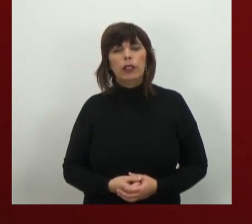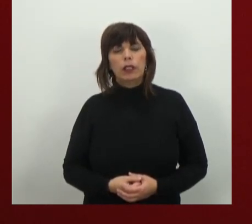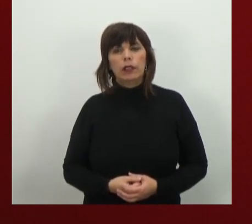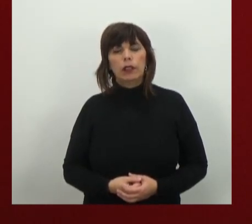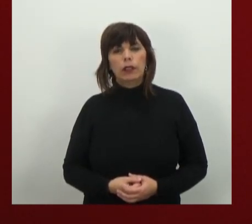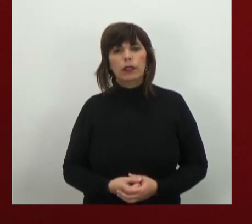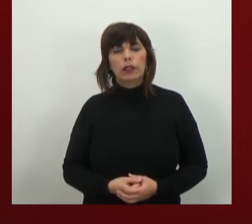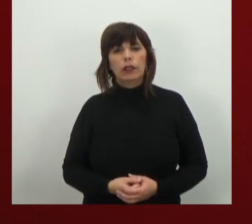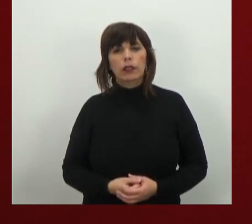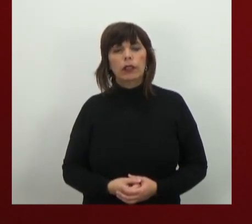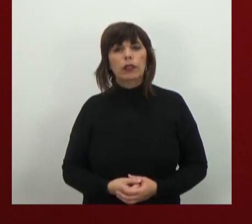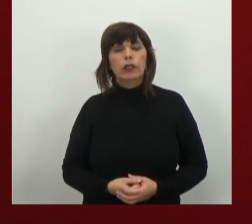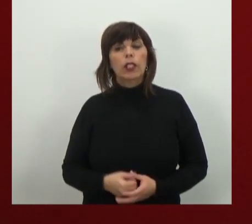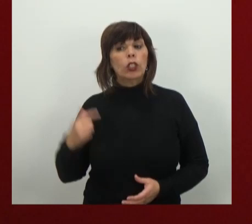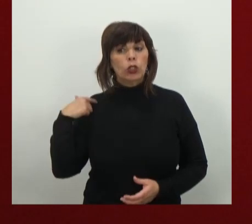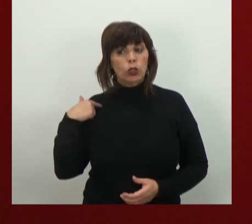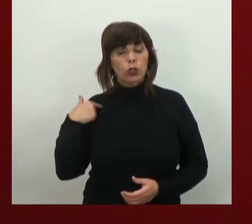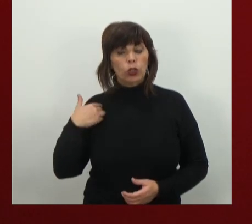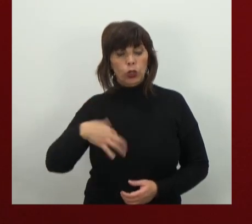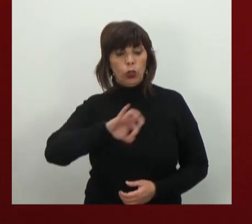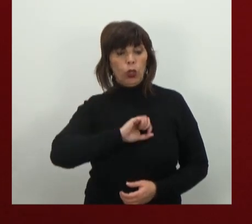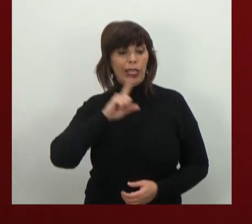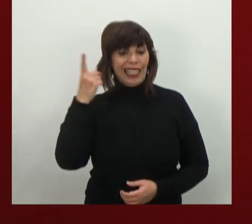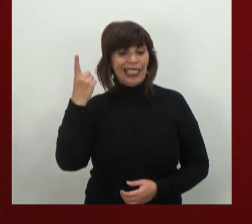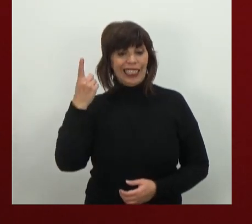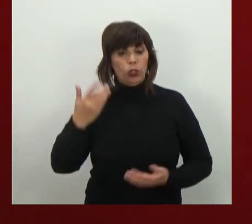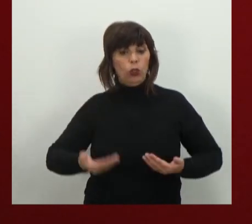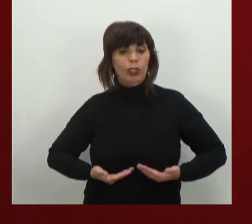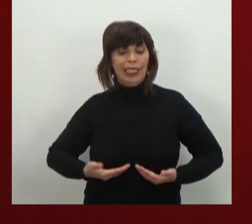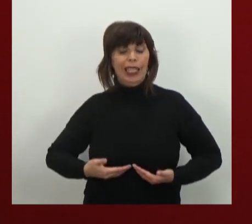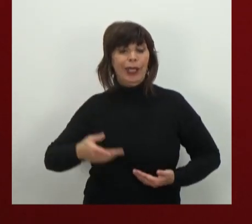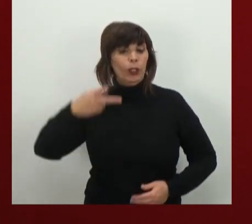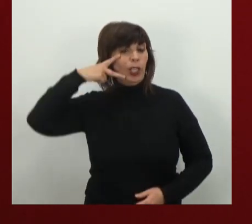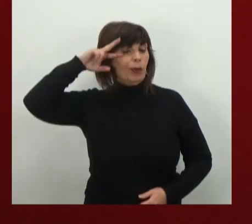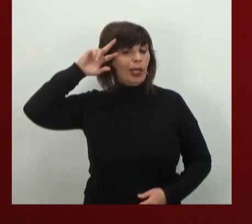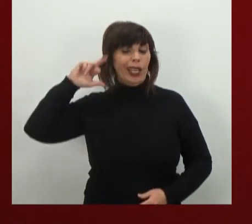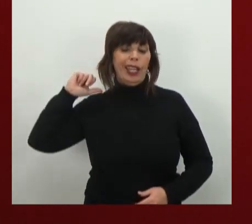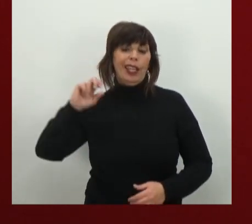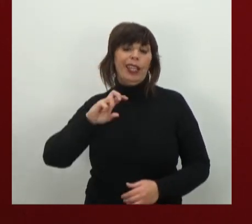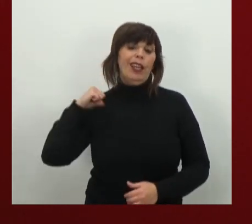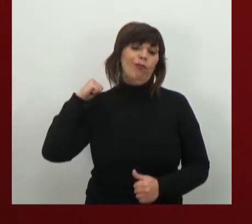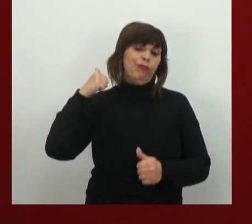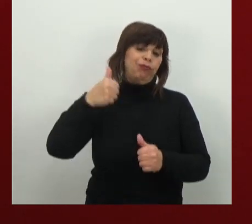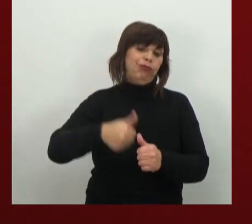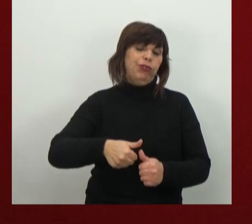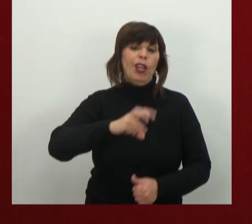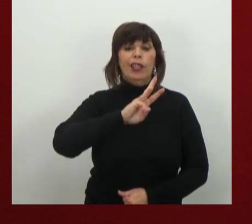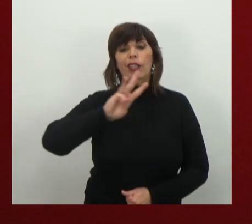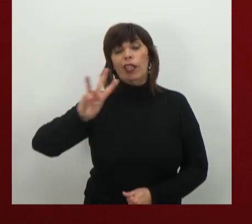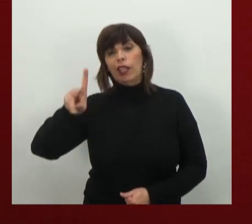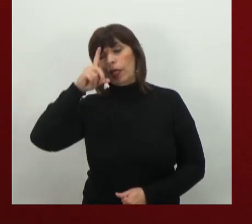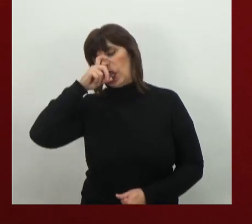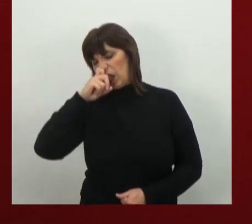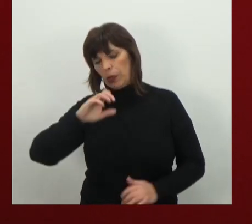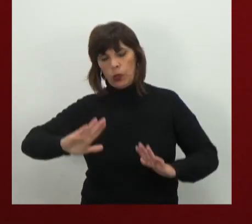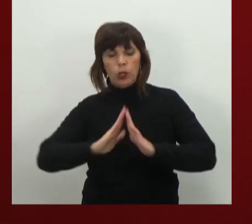Esto te lo digo con 33 años de experiencia y las muchas veces que he leído la Biblia